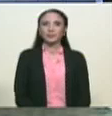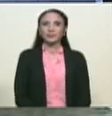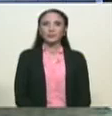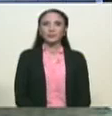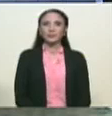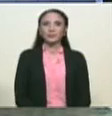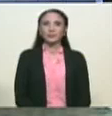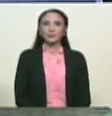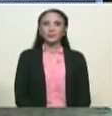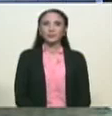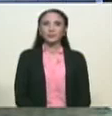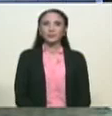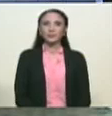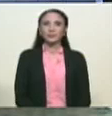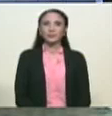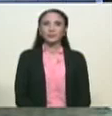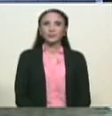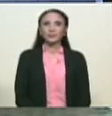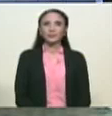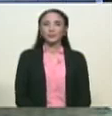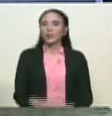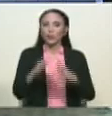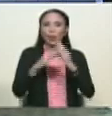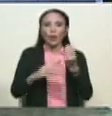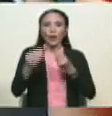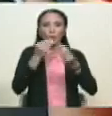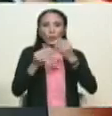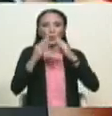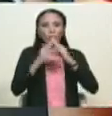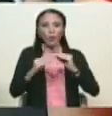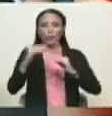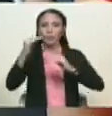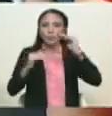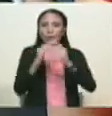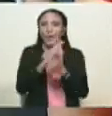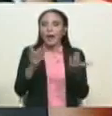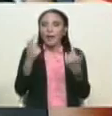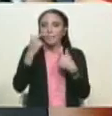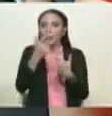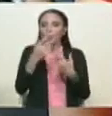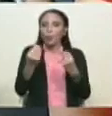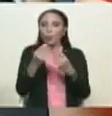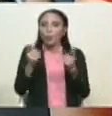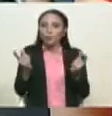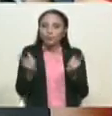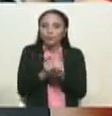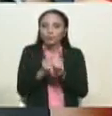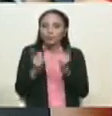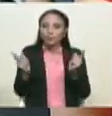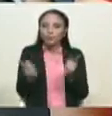Todo el alimento balanceado, todo. ¿Te dan cuenta, no? El minimalismo.